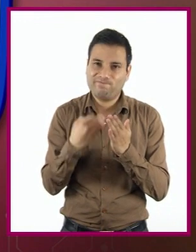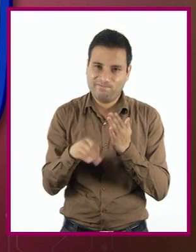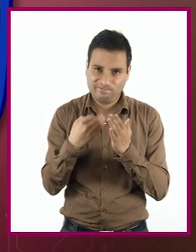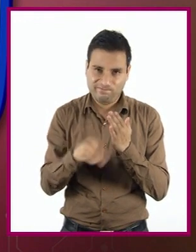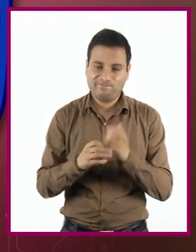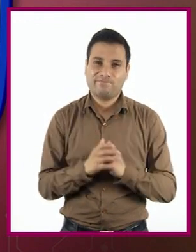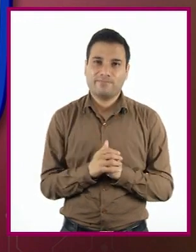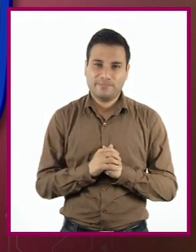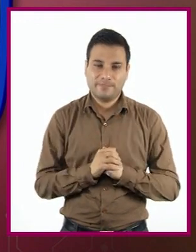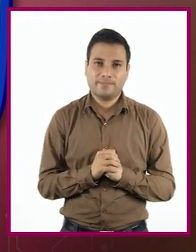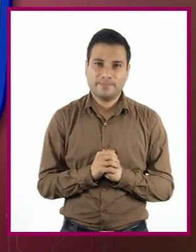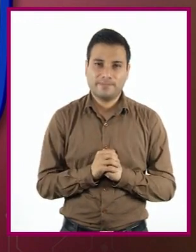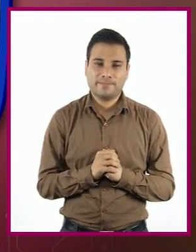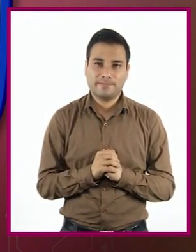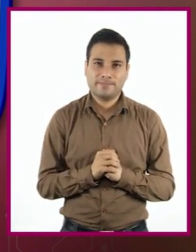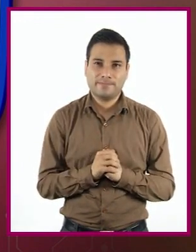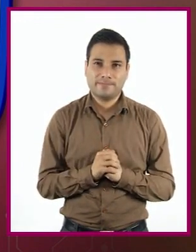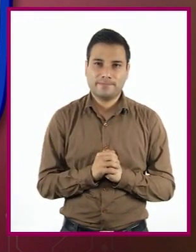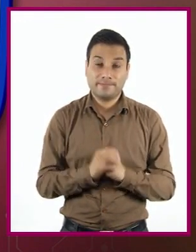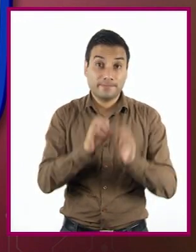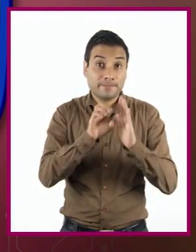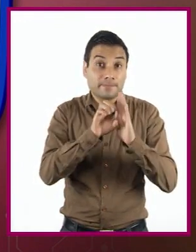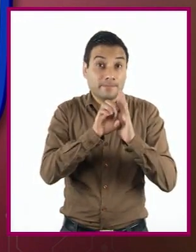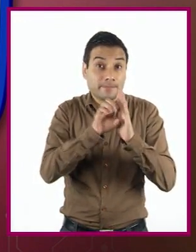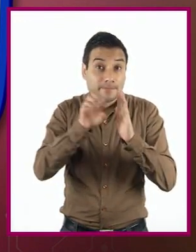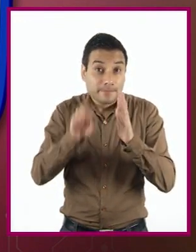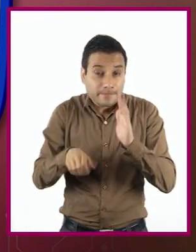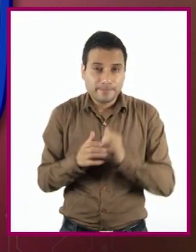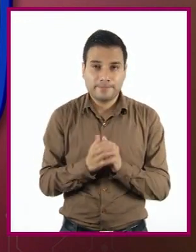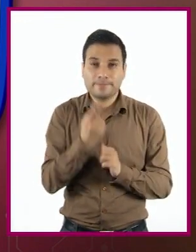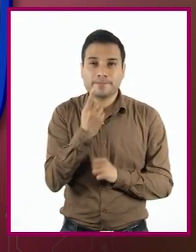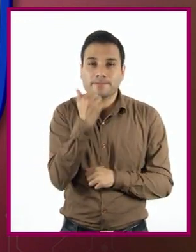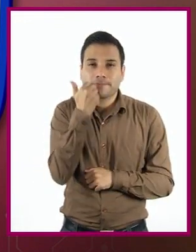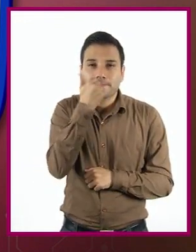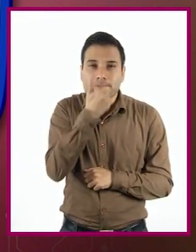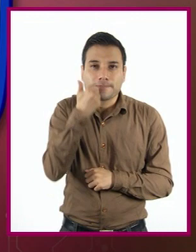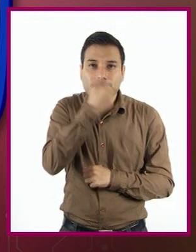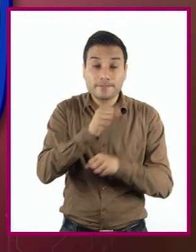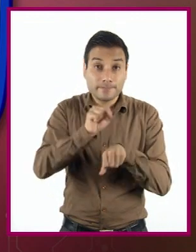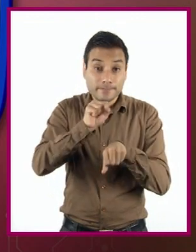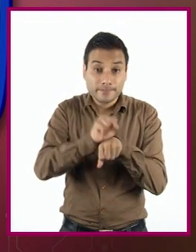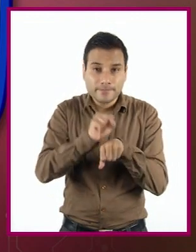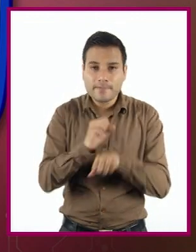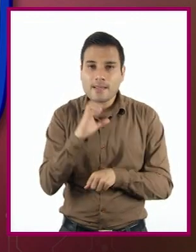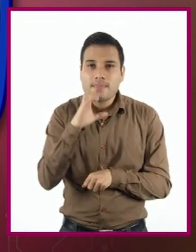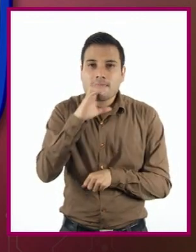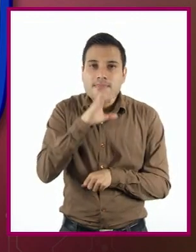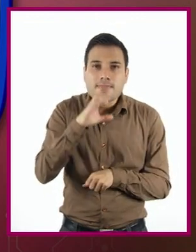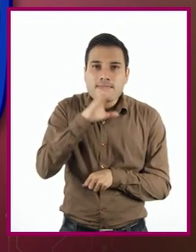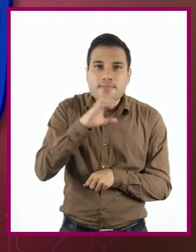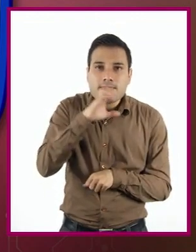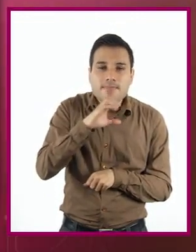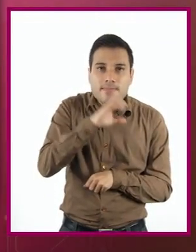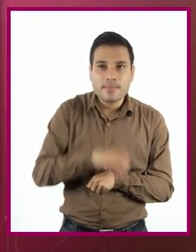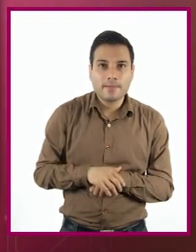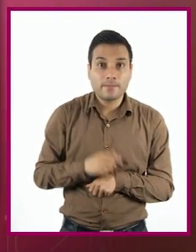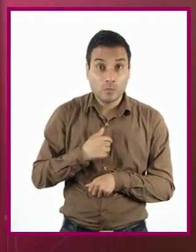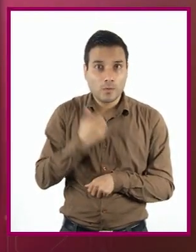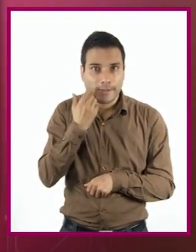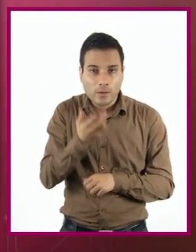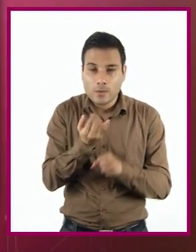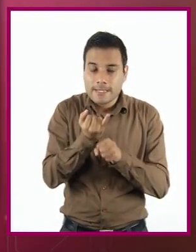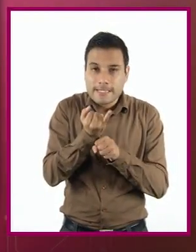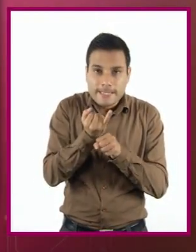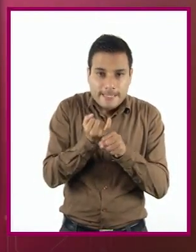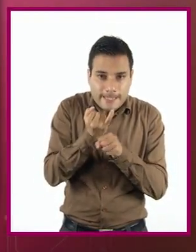científica real. Si la curiosidad de un estudiante de secundaria lo lleva a informarse seriamente para